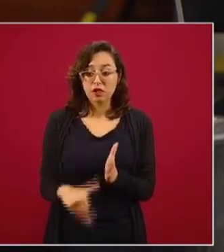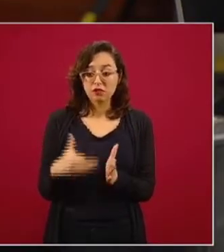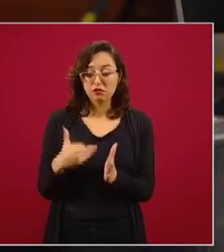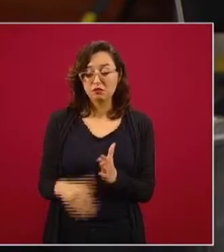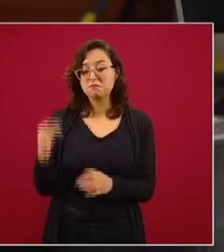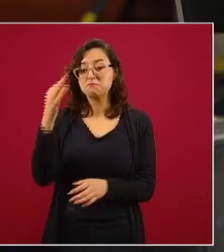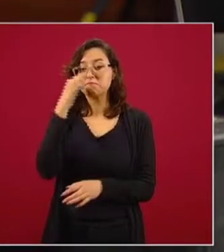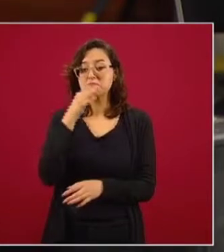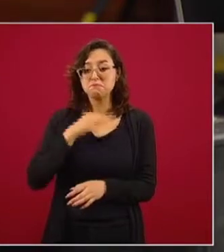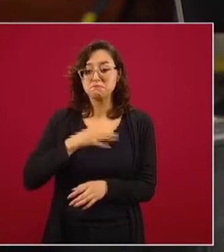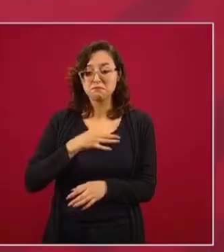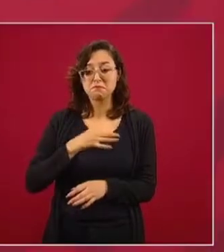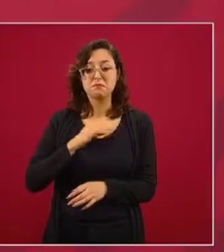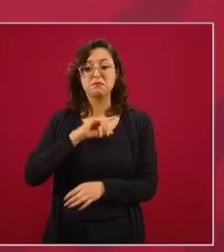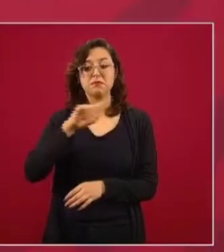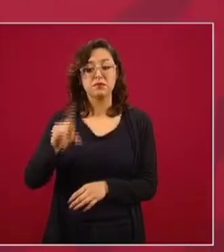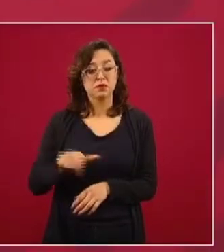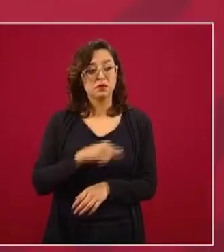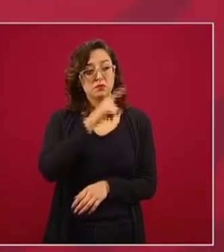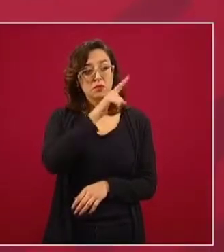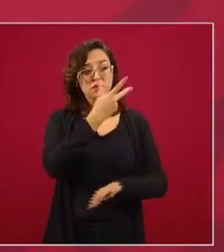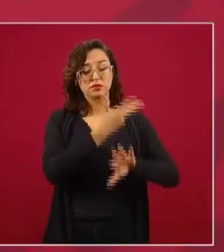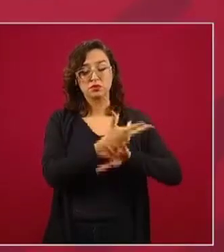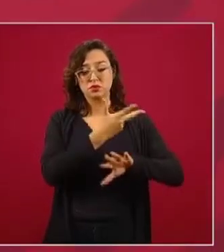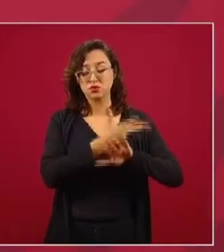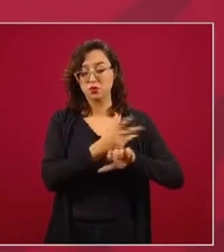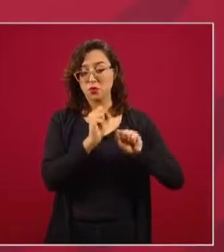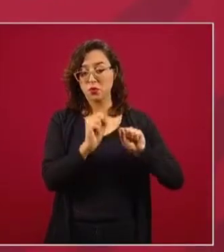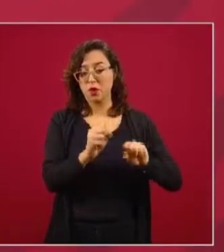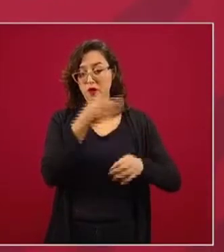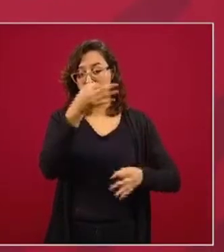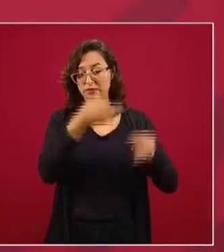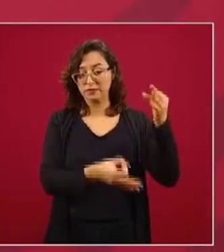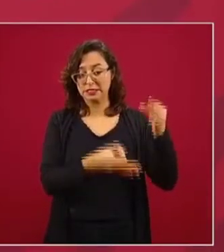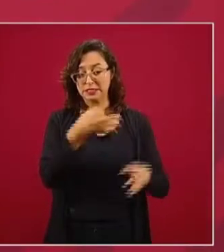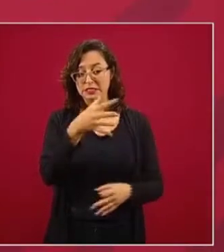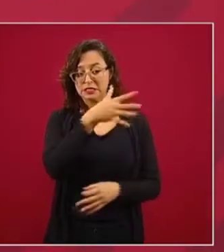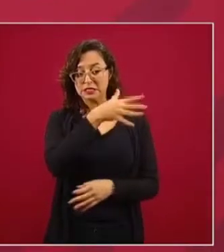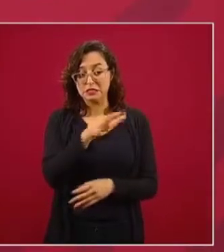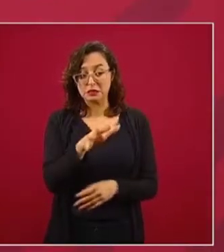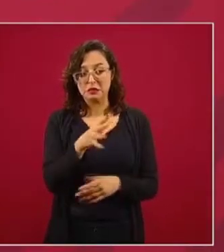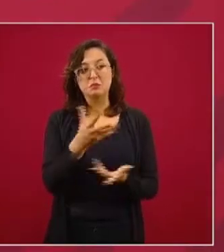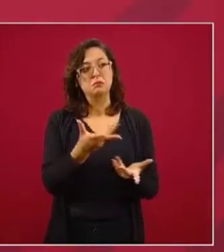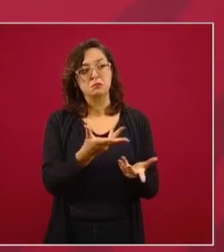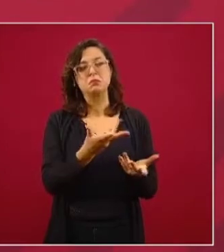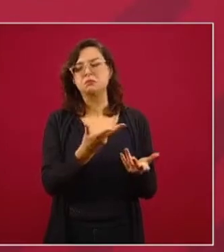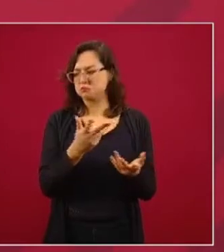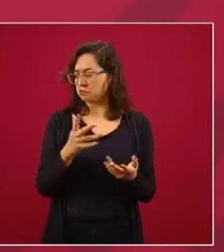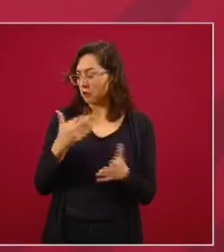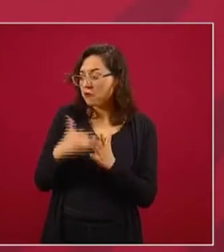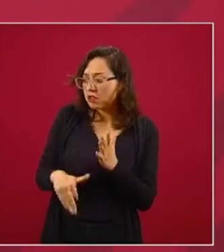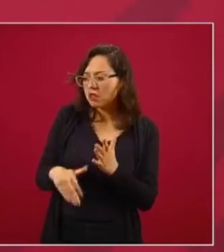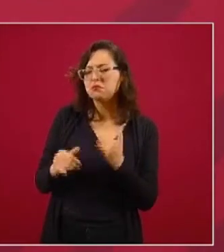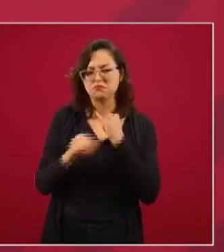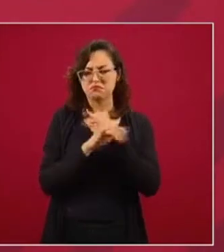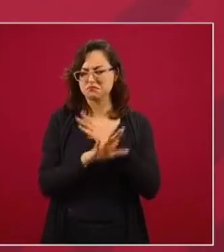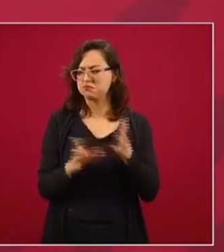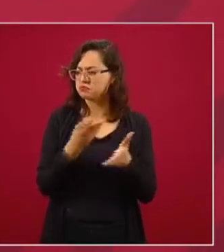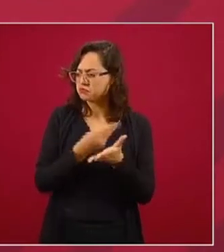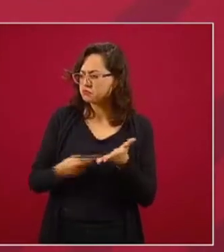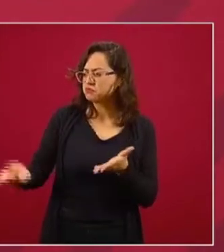introducirlas en nuestro territorio. El canciller Marcelo Ebrard dijo que la respuesta de la nota diplomática sobre el caso Rápido y